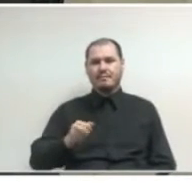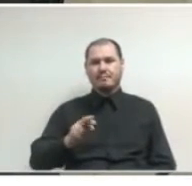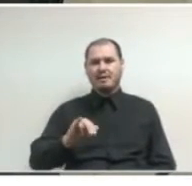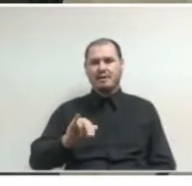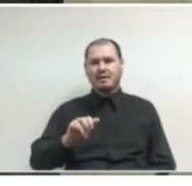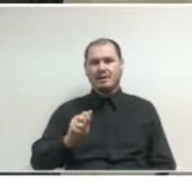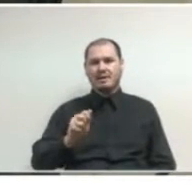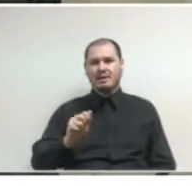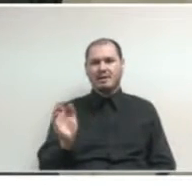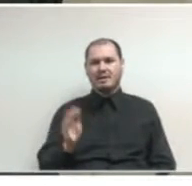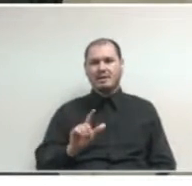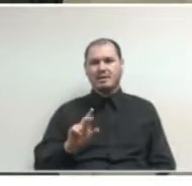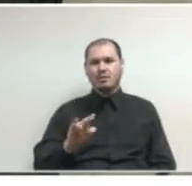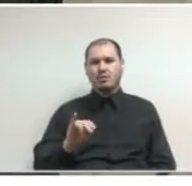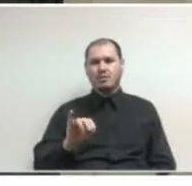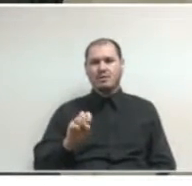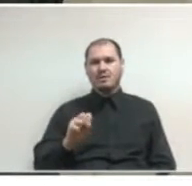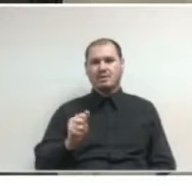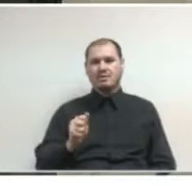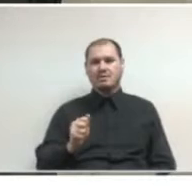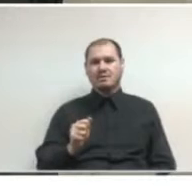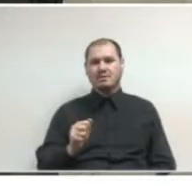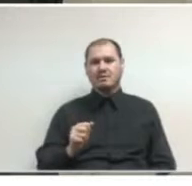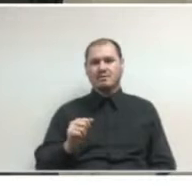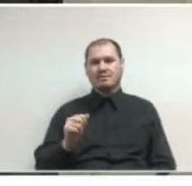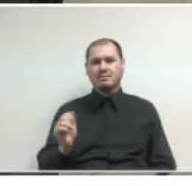Asunción Ramona García Cresta de Paredes.